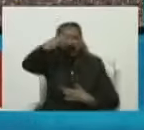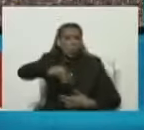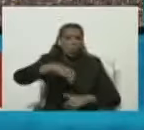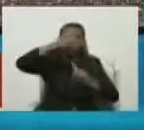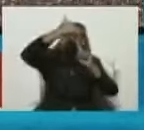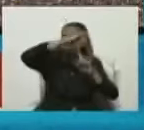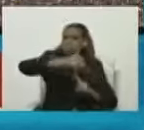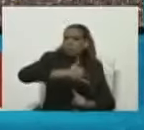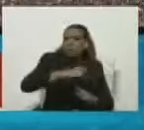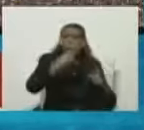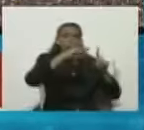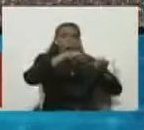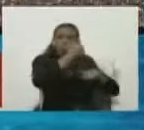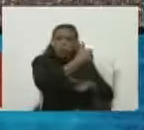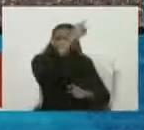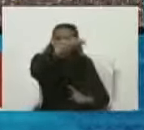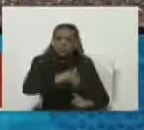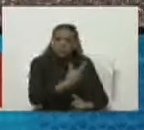títere de nadie.